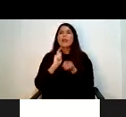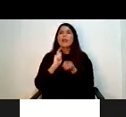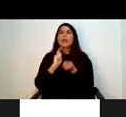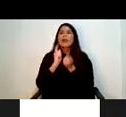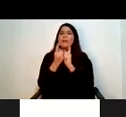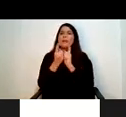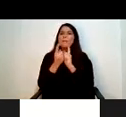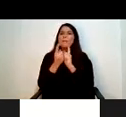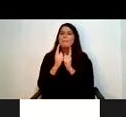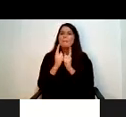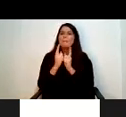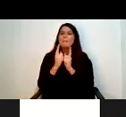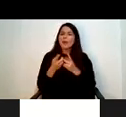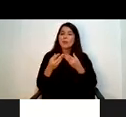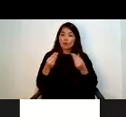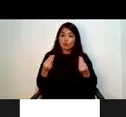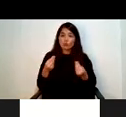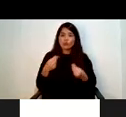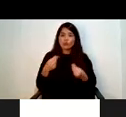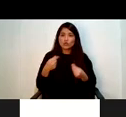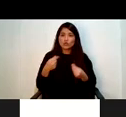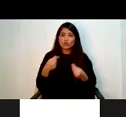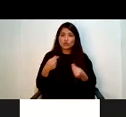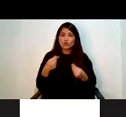Yo creo que es